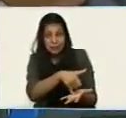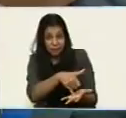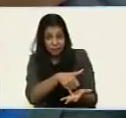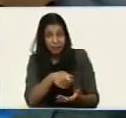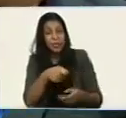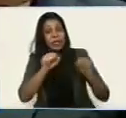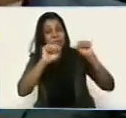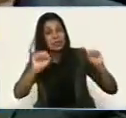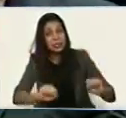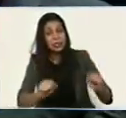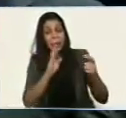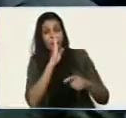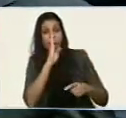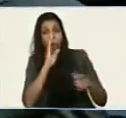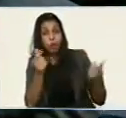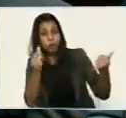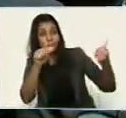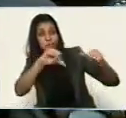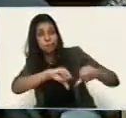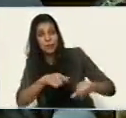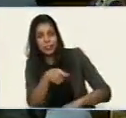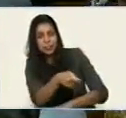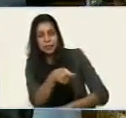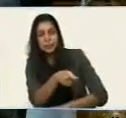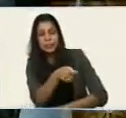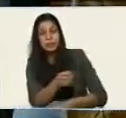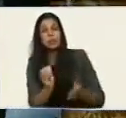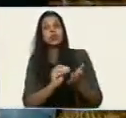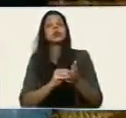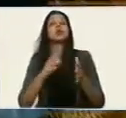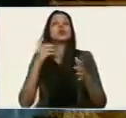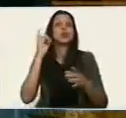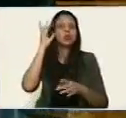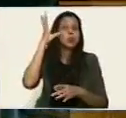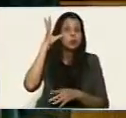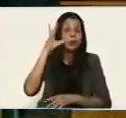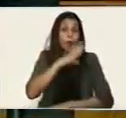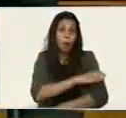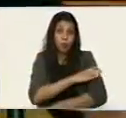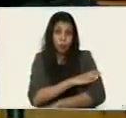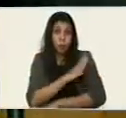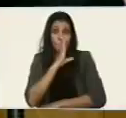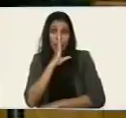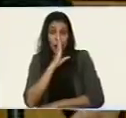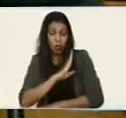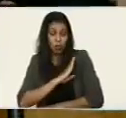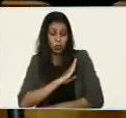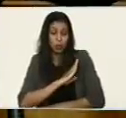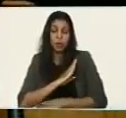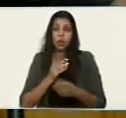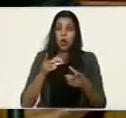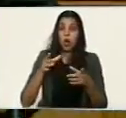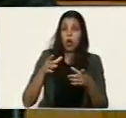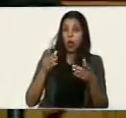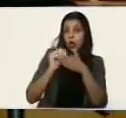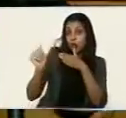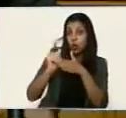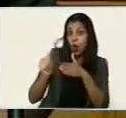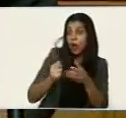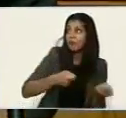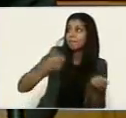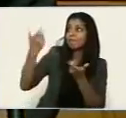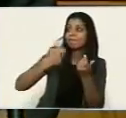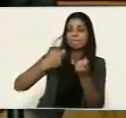el sistema financiero venezolano. Es un trabajo minucioso. Primero se llevaron los dólares, montaron un banco fuera de